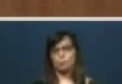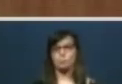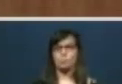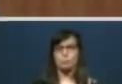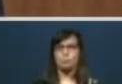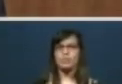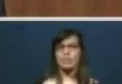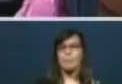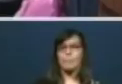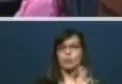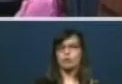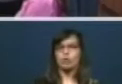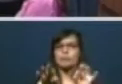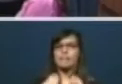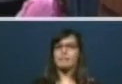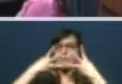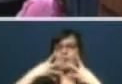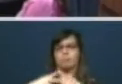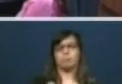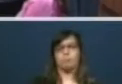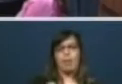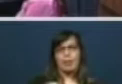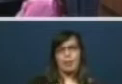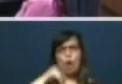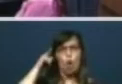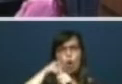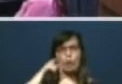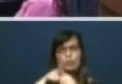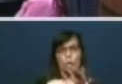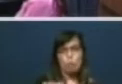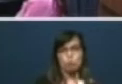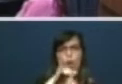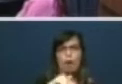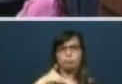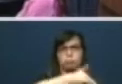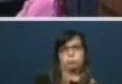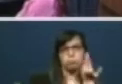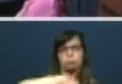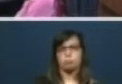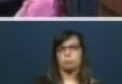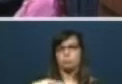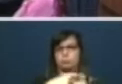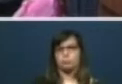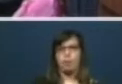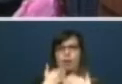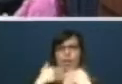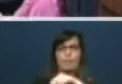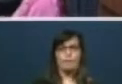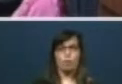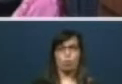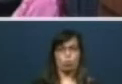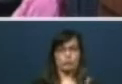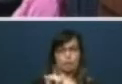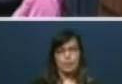infraestructuras en red dirigido a compartir los equipamientos financiados con fondos de la junta que hemos cumplido la previsión de potenciar los grupos de investigación